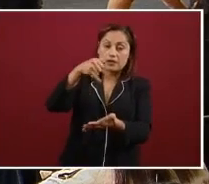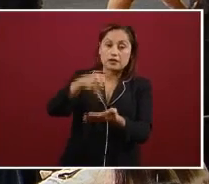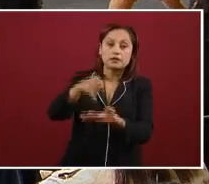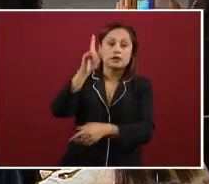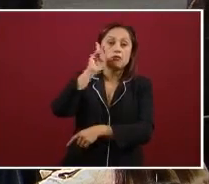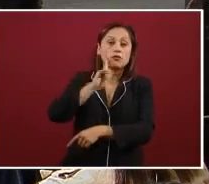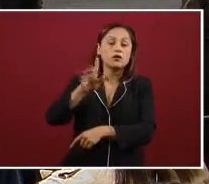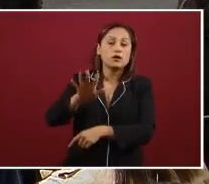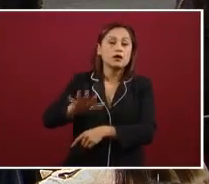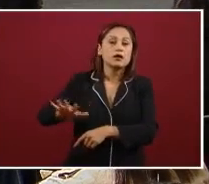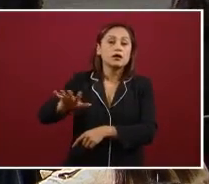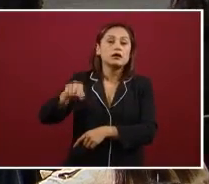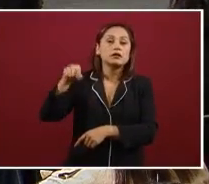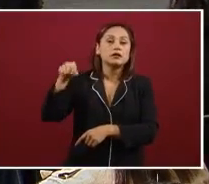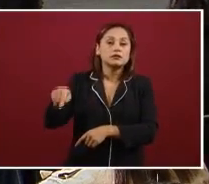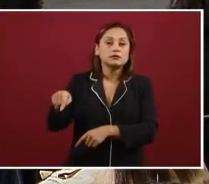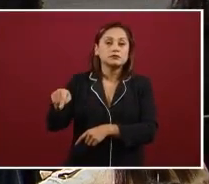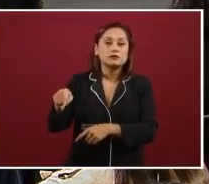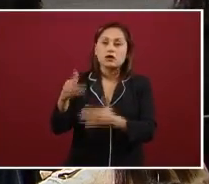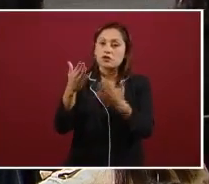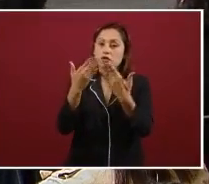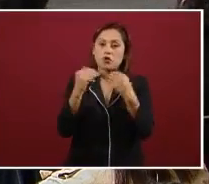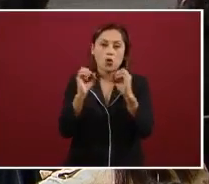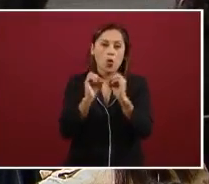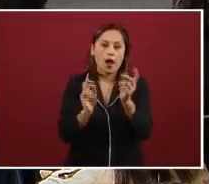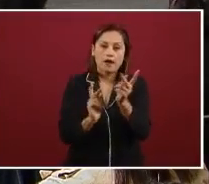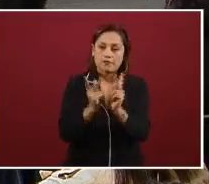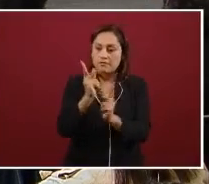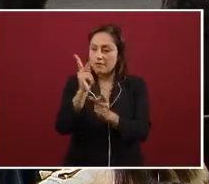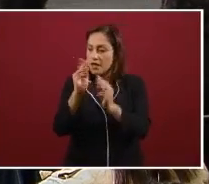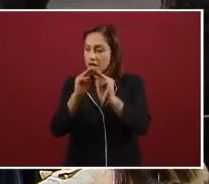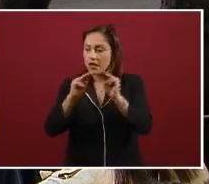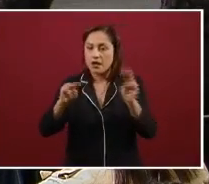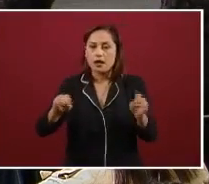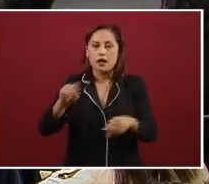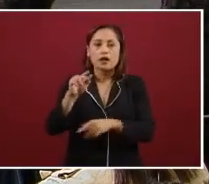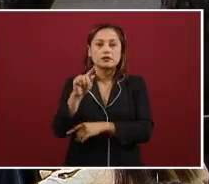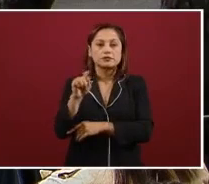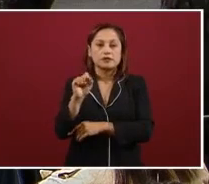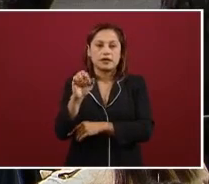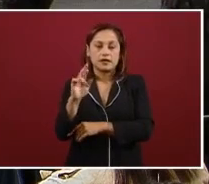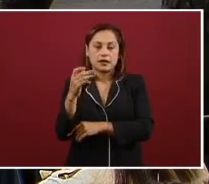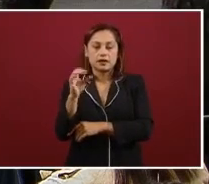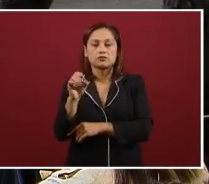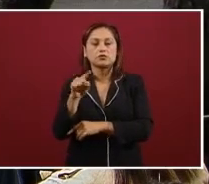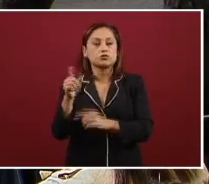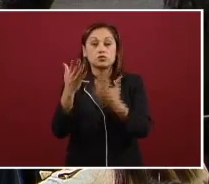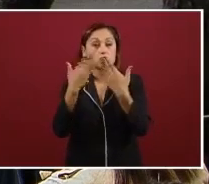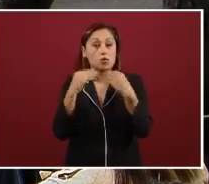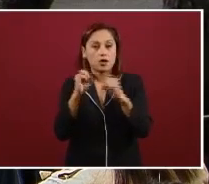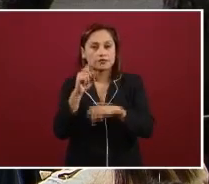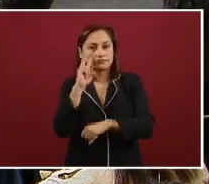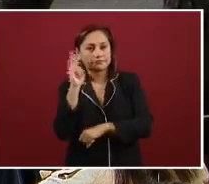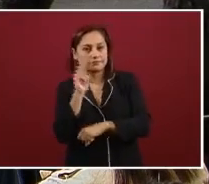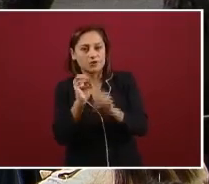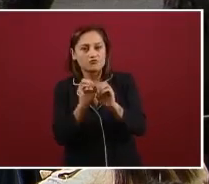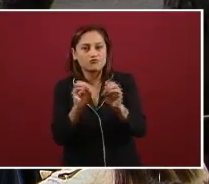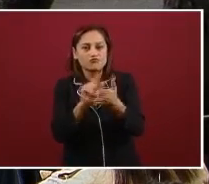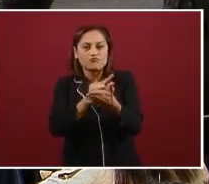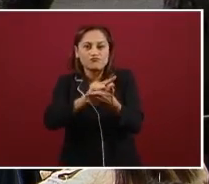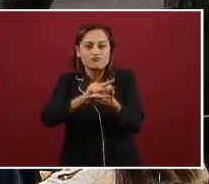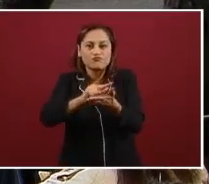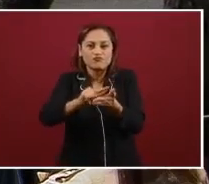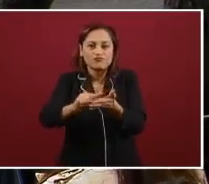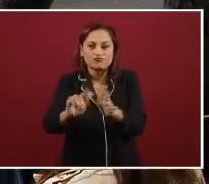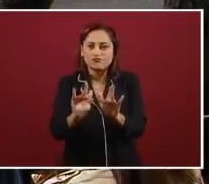mujeres, no existe sargazo, está al cero. Es lo que están viendo ahorita ustedes ahí. La que sigue,